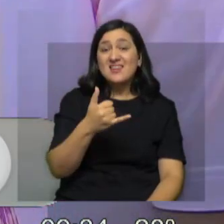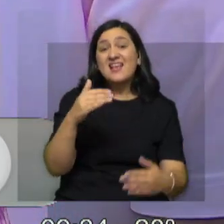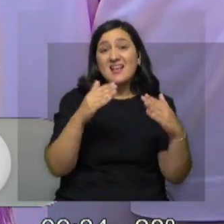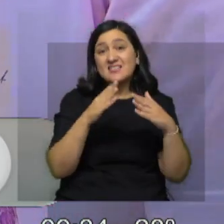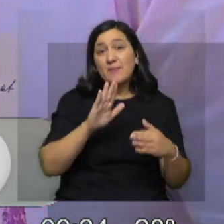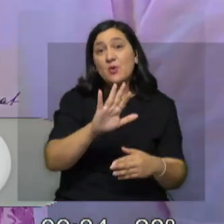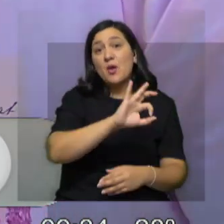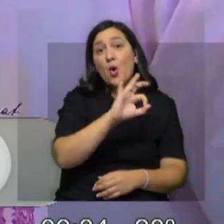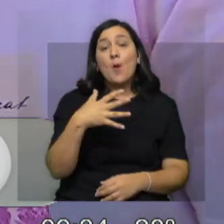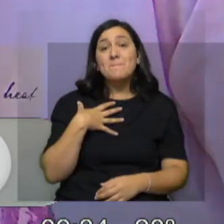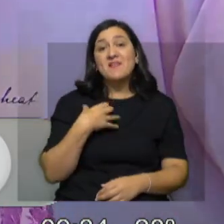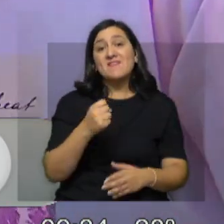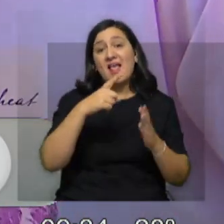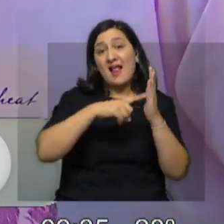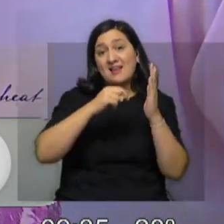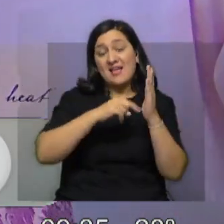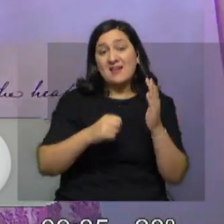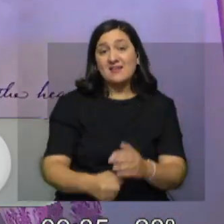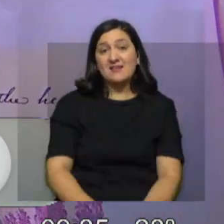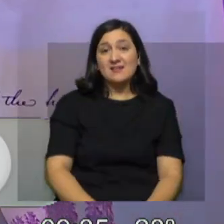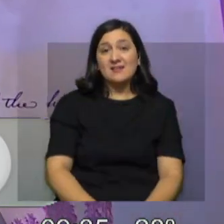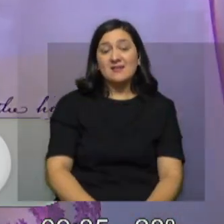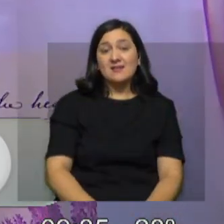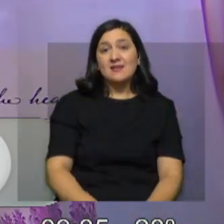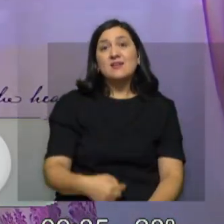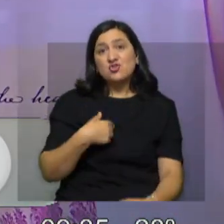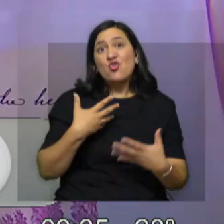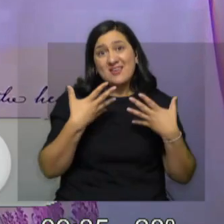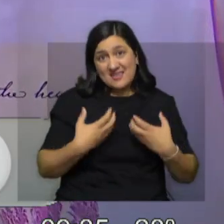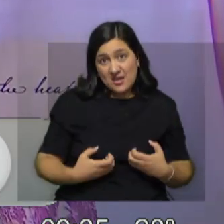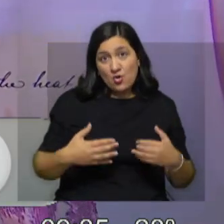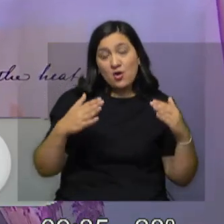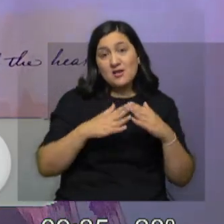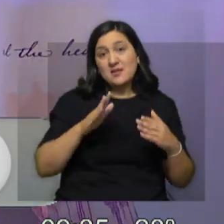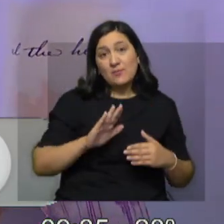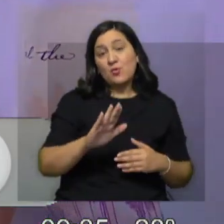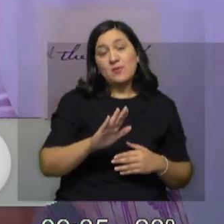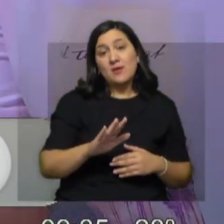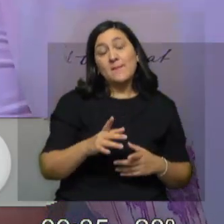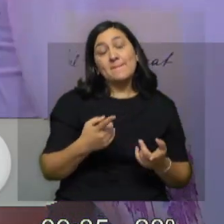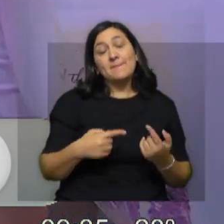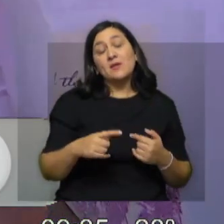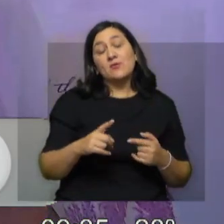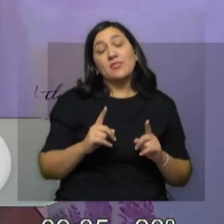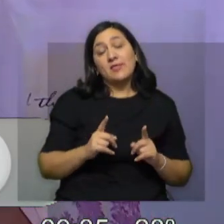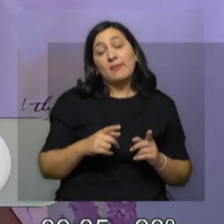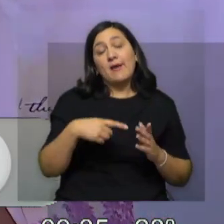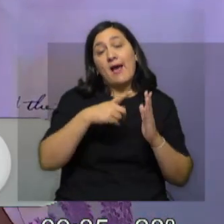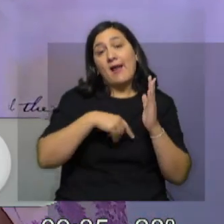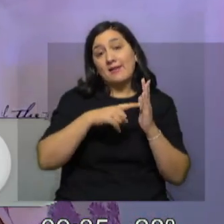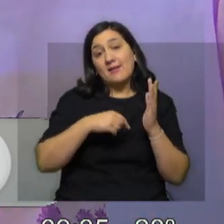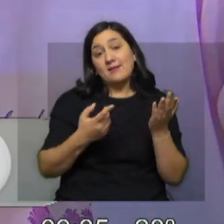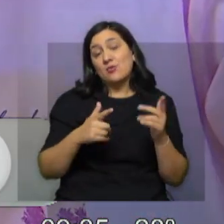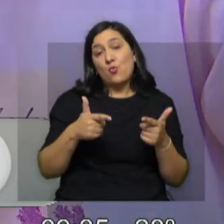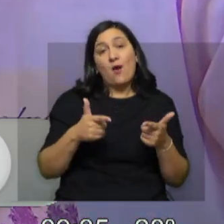prefiere alquilar? Es el tema del día en Ciudad Viva. Quisiera tener casa propia, pero no tengo que alquilar. Quisiera tenerla, pero no tiene.